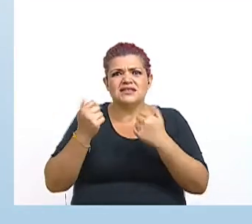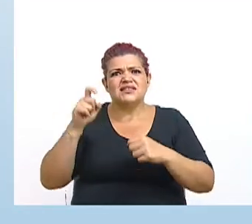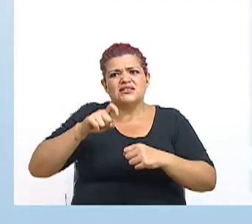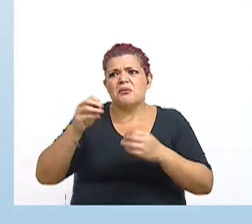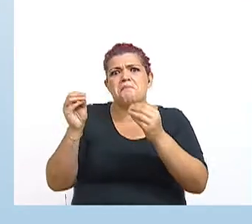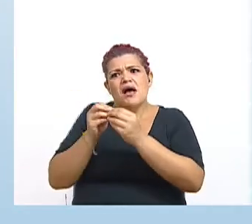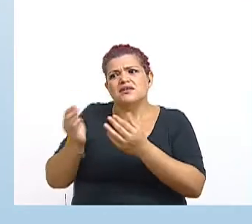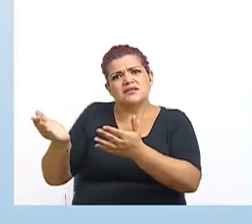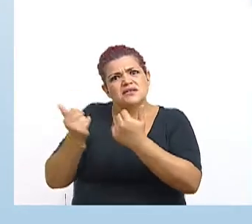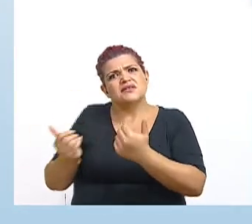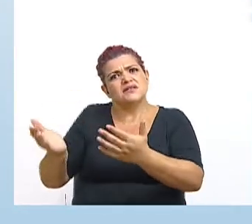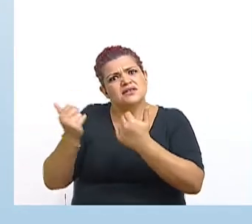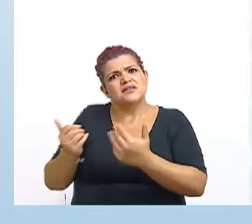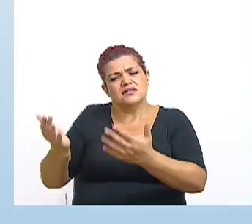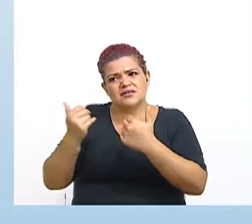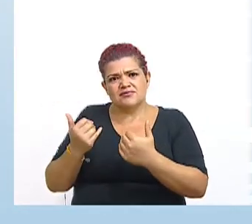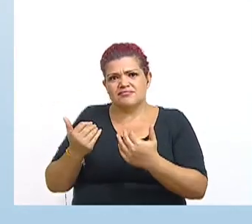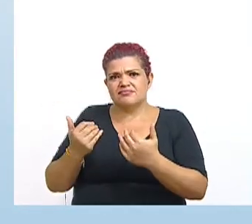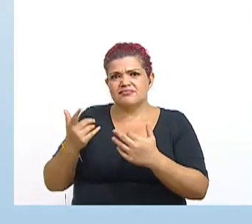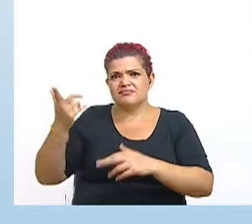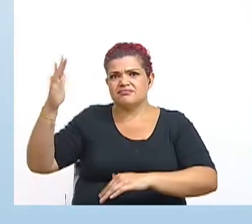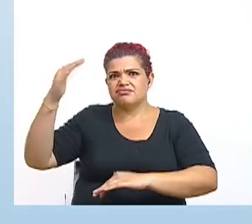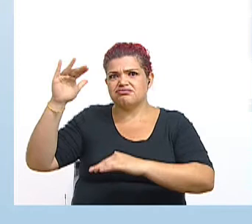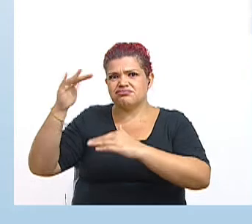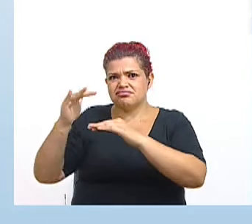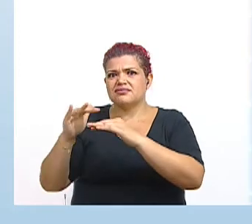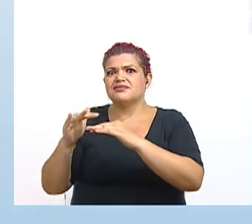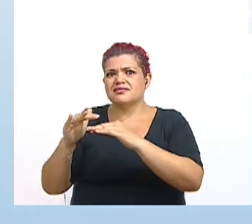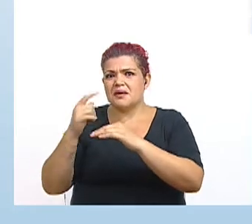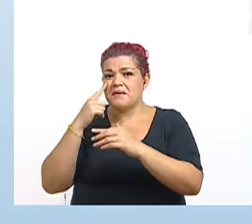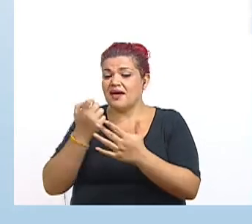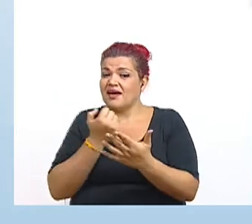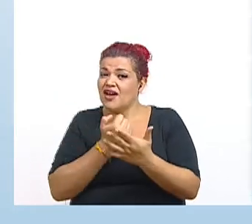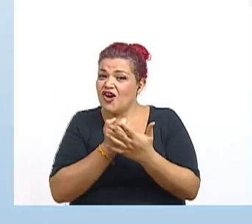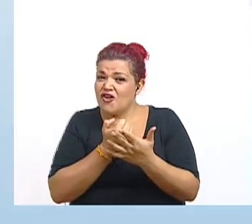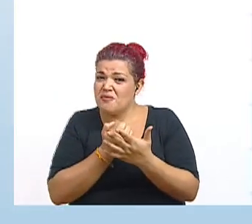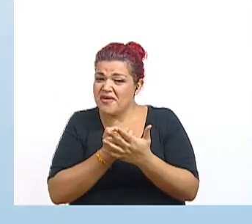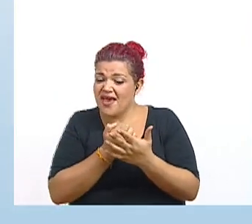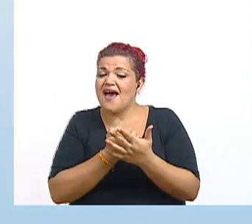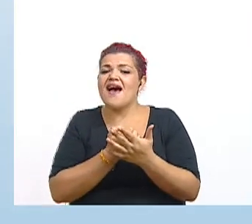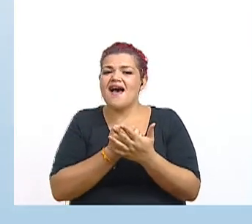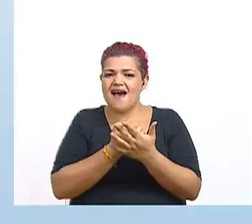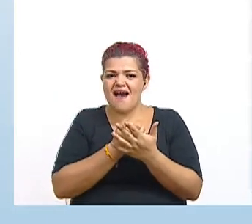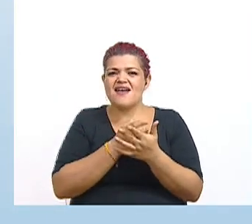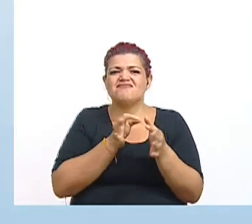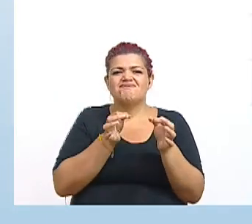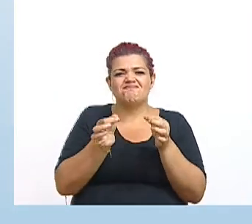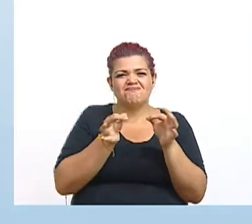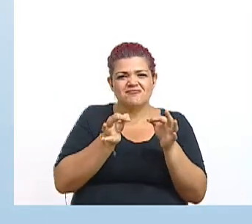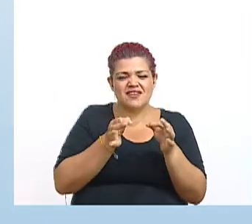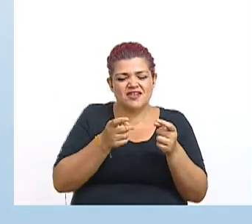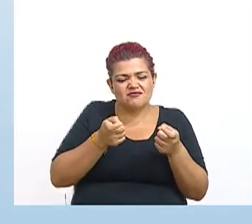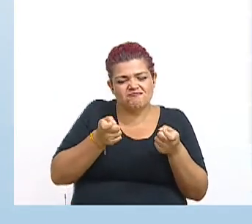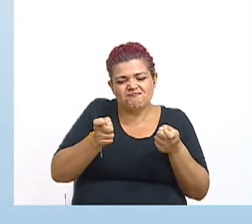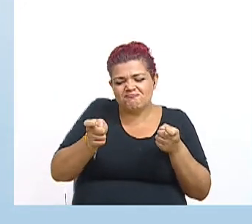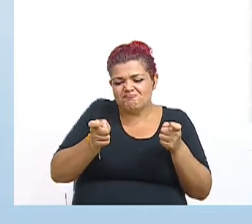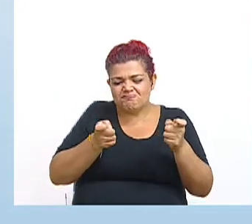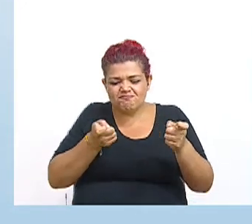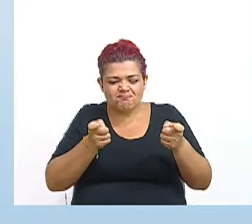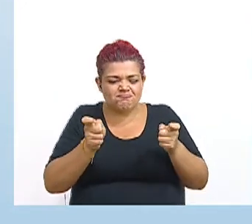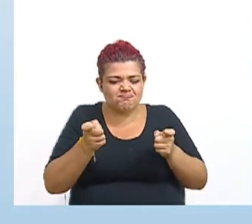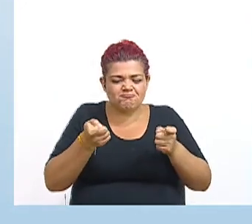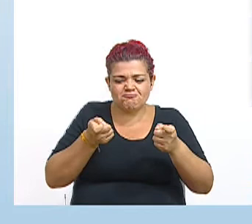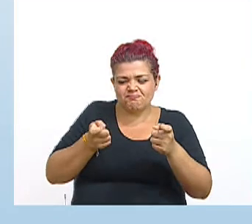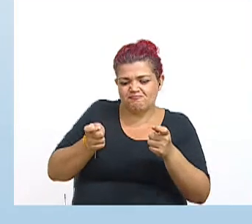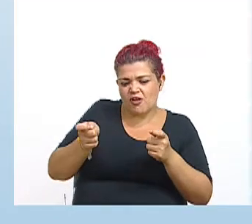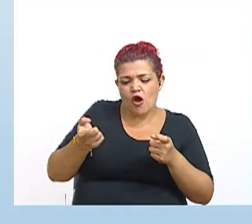una manera abundante. Esto es lo que hace la economía precisamente, tratar de administrar esos recursos de la mejor manera